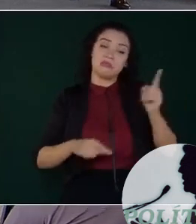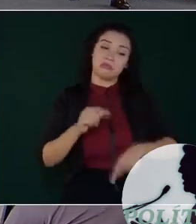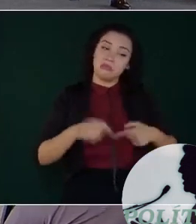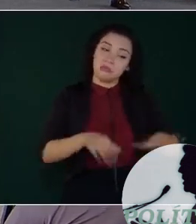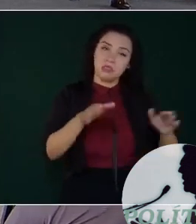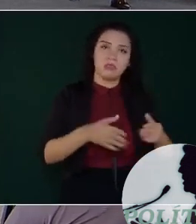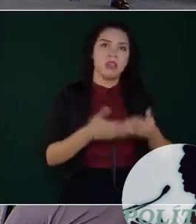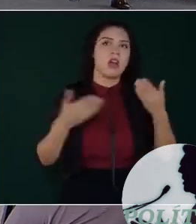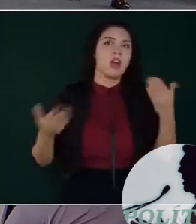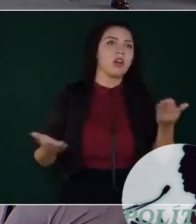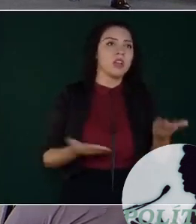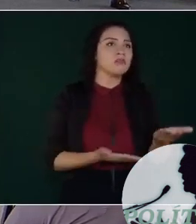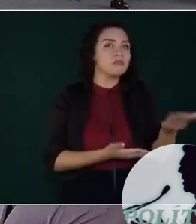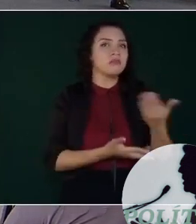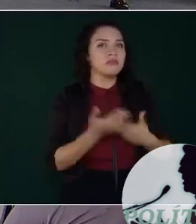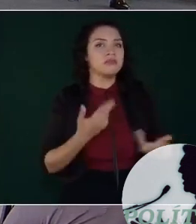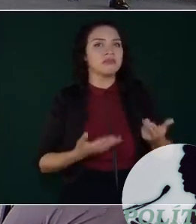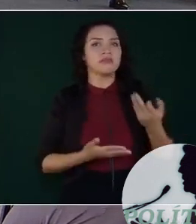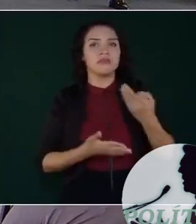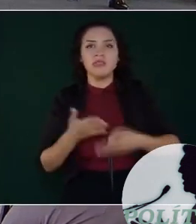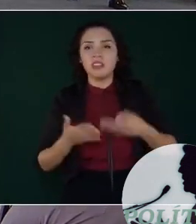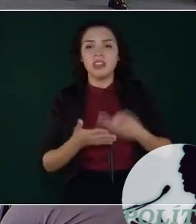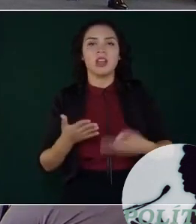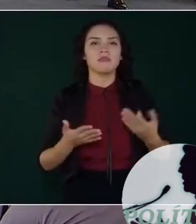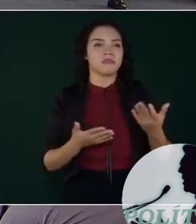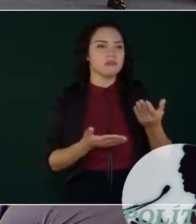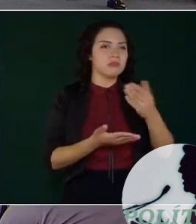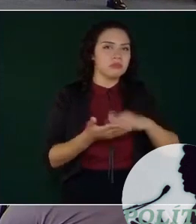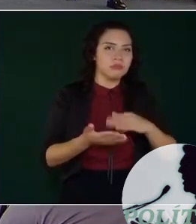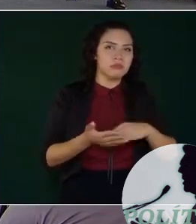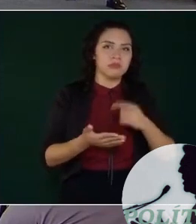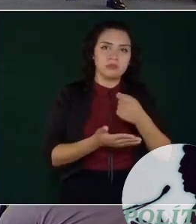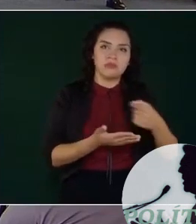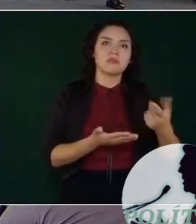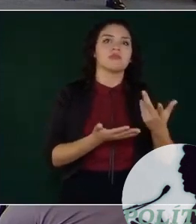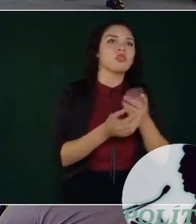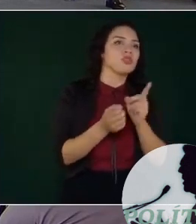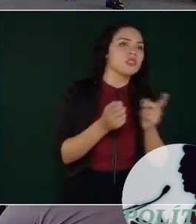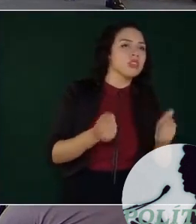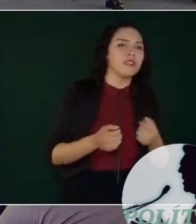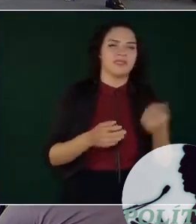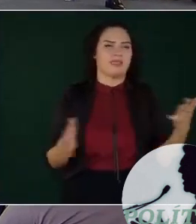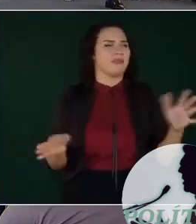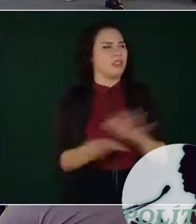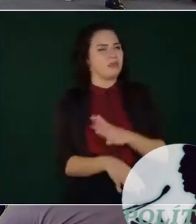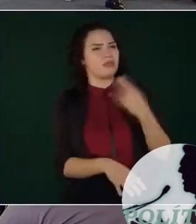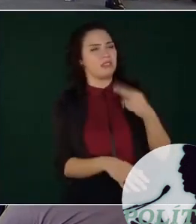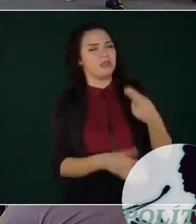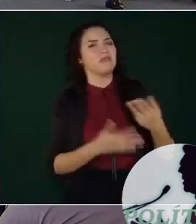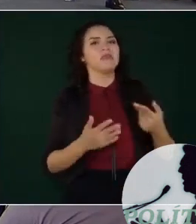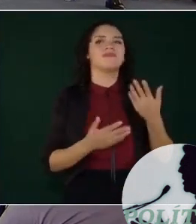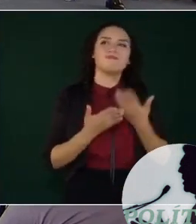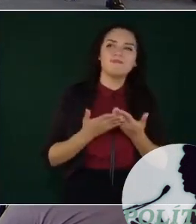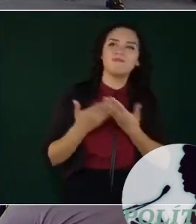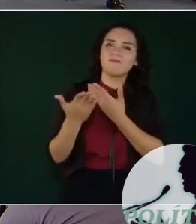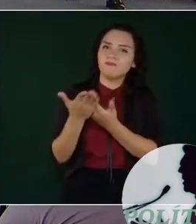hoy pues simplemente han cambiado de nombre a la presa Ramiro Caballero, y en ese sentido pues esperan tener algún acercamiento